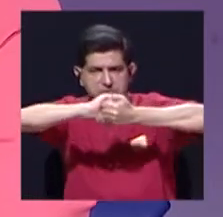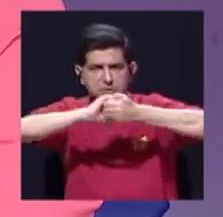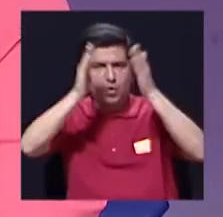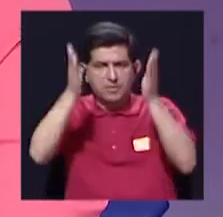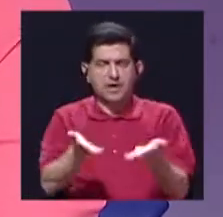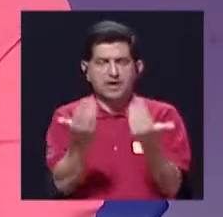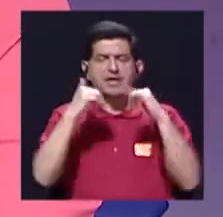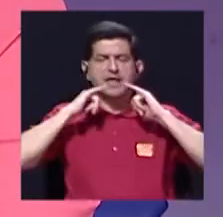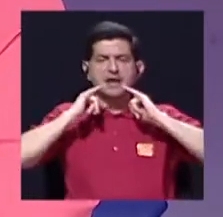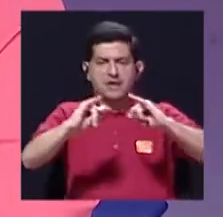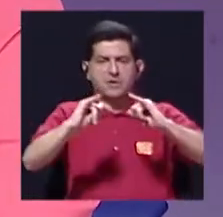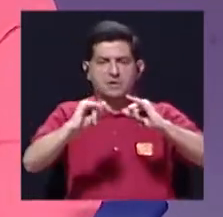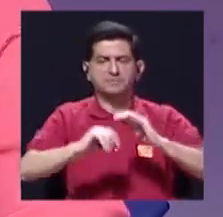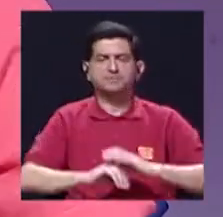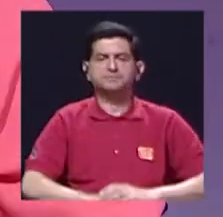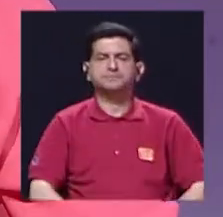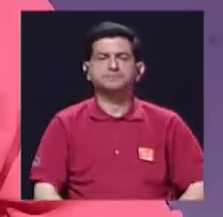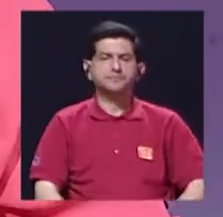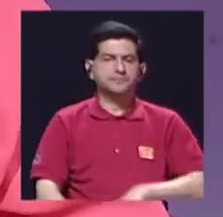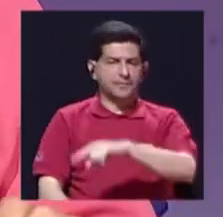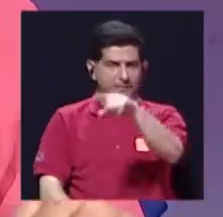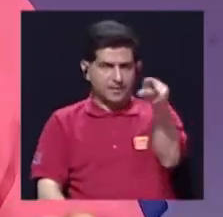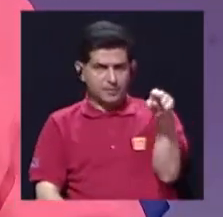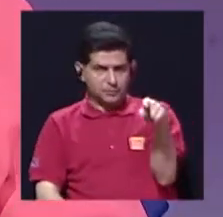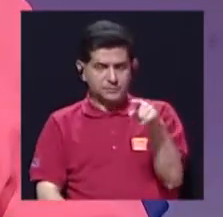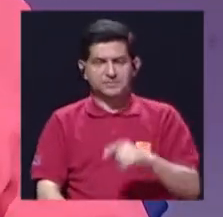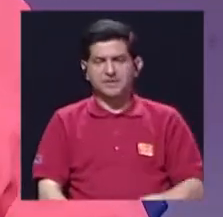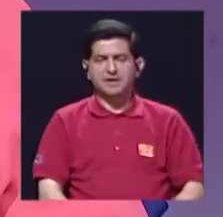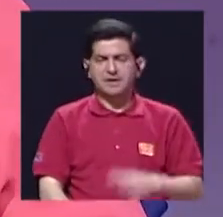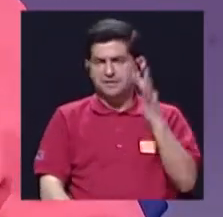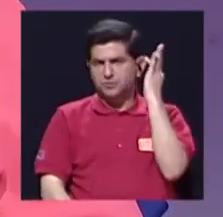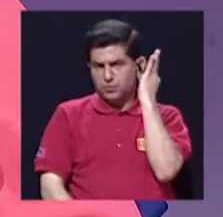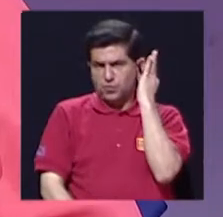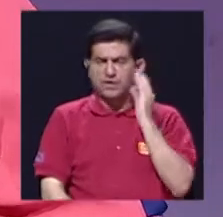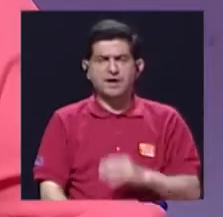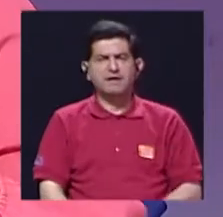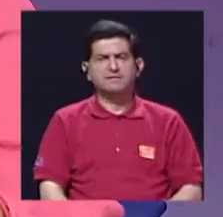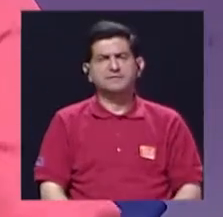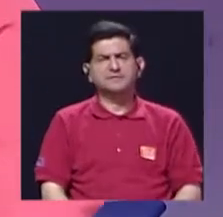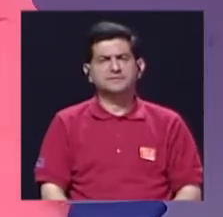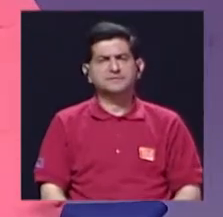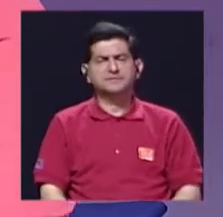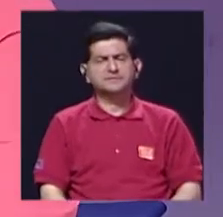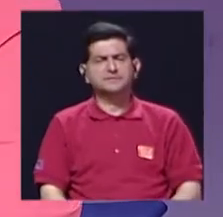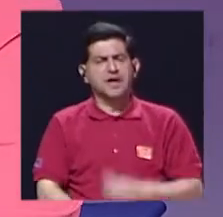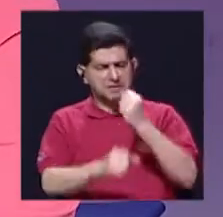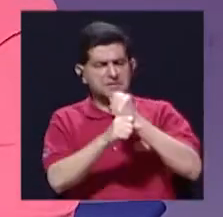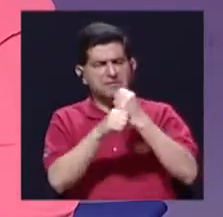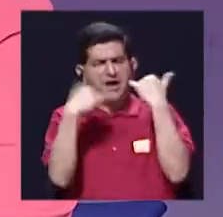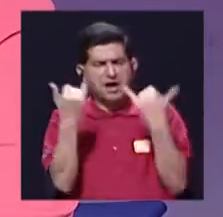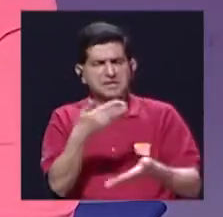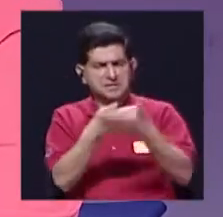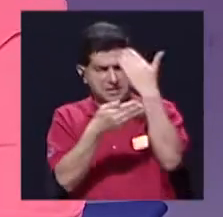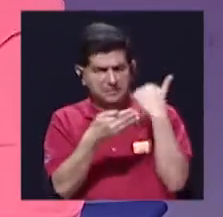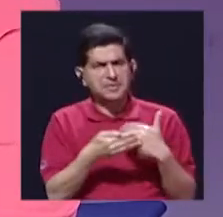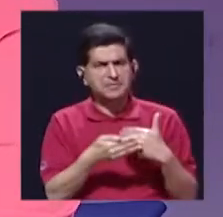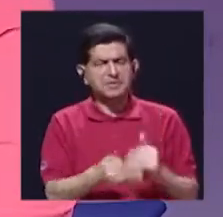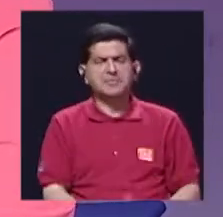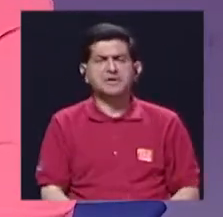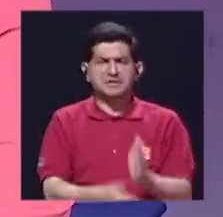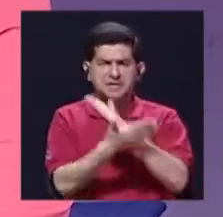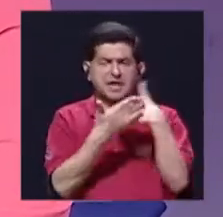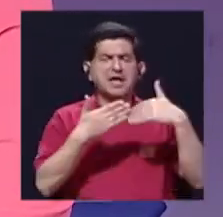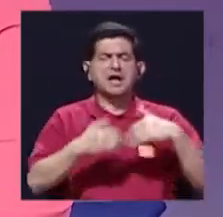quieren igualdad. Ustedes son mujeres que han estado ocupando puestos en